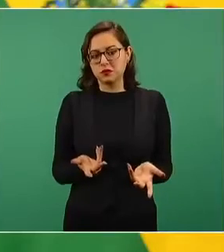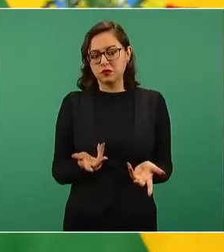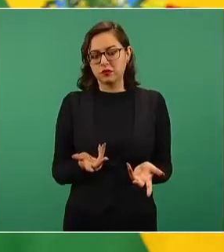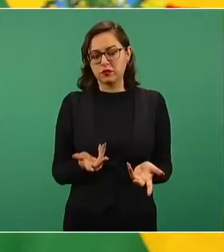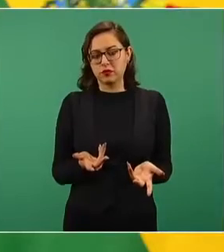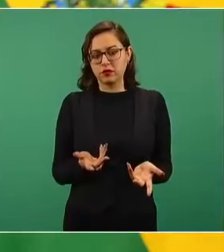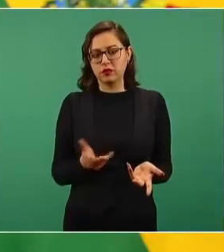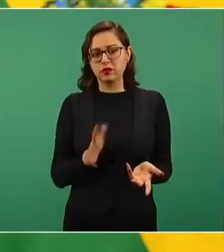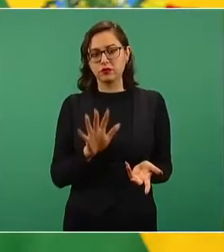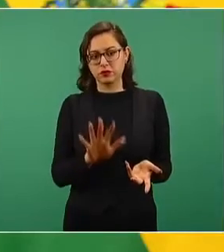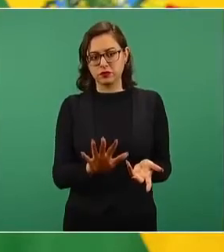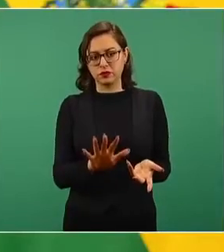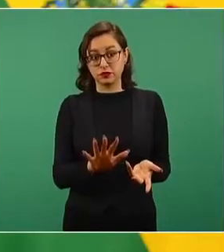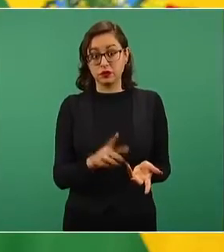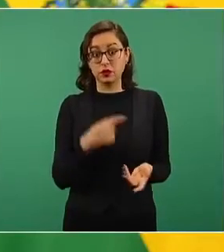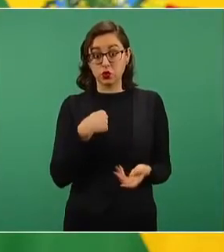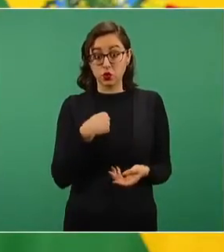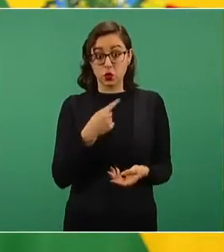trata,